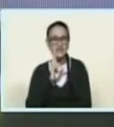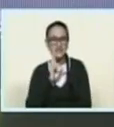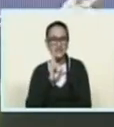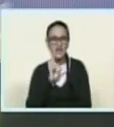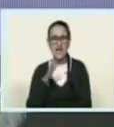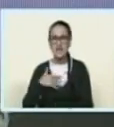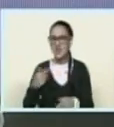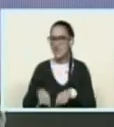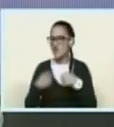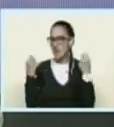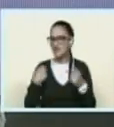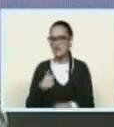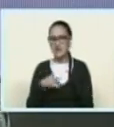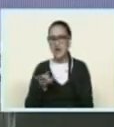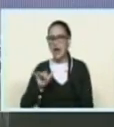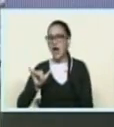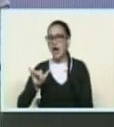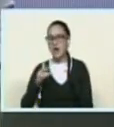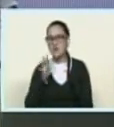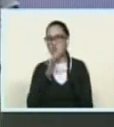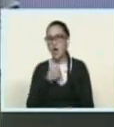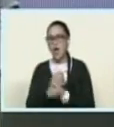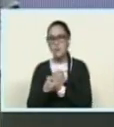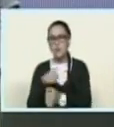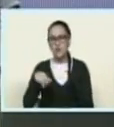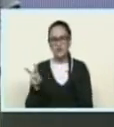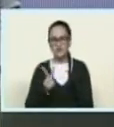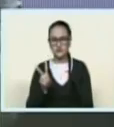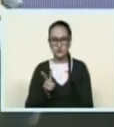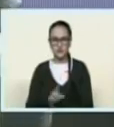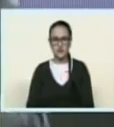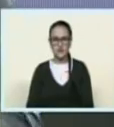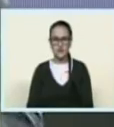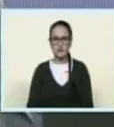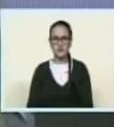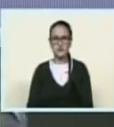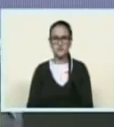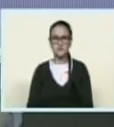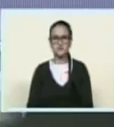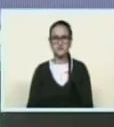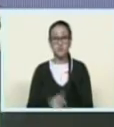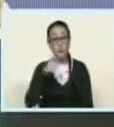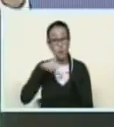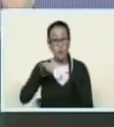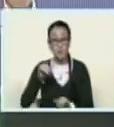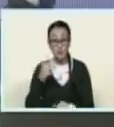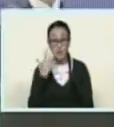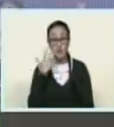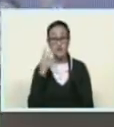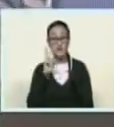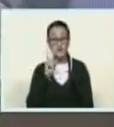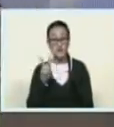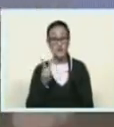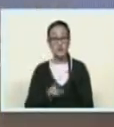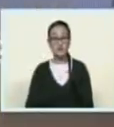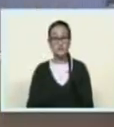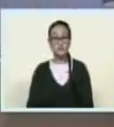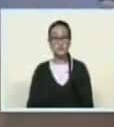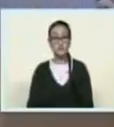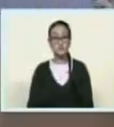lo que quieren es violencia. Y el pueblo observó. Por eso, para aquellos que tratan de